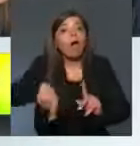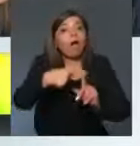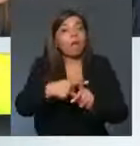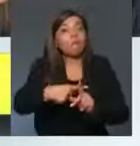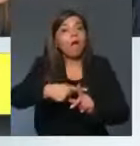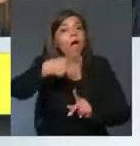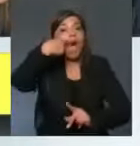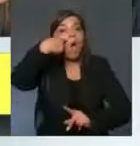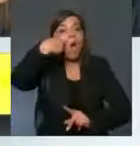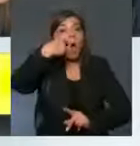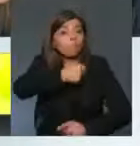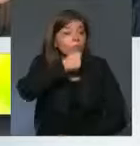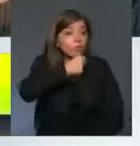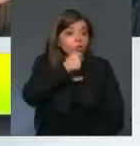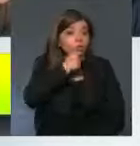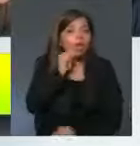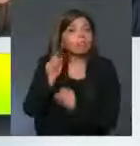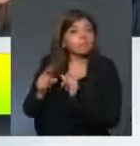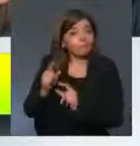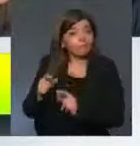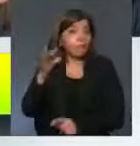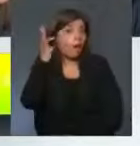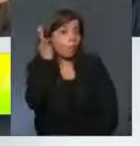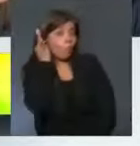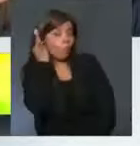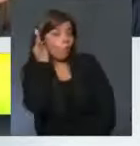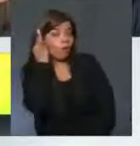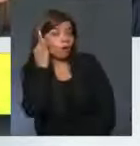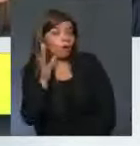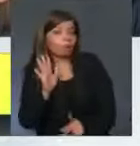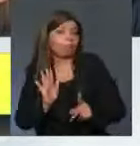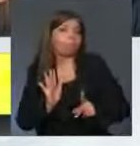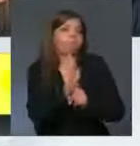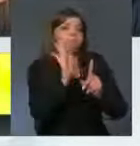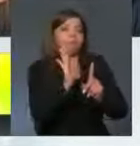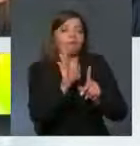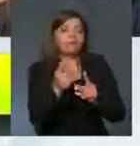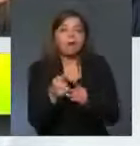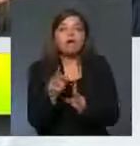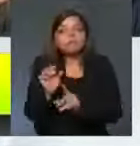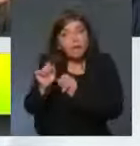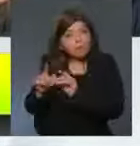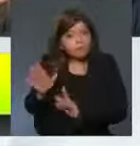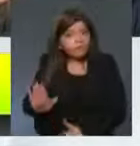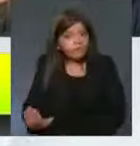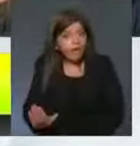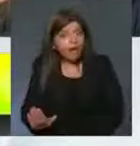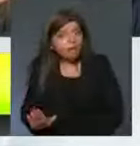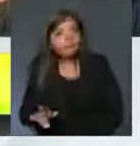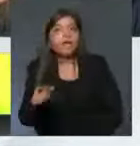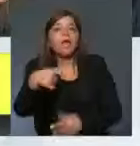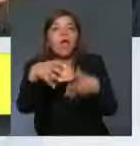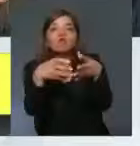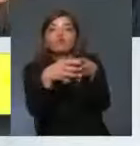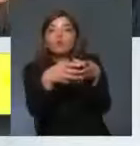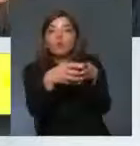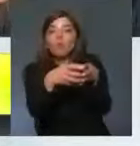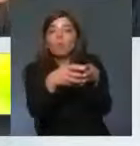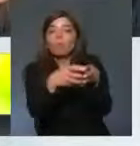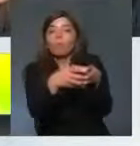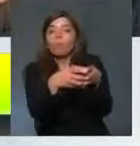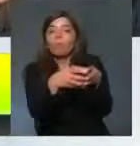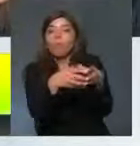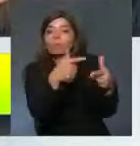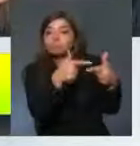una colega, una camarógrafa que recibe un fuerte empujón. O sea, no, porque se entiende que ellos quieran proteger a Jadwe, quieran impedir el acceso a la prensa.